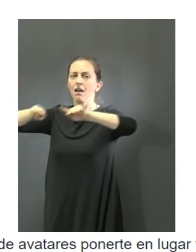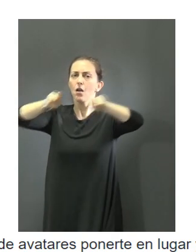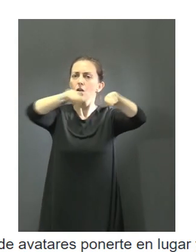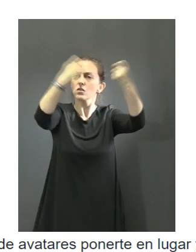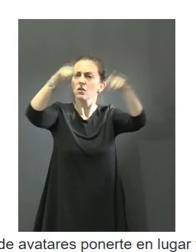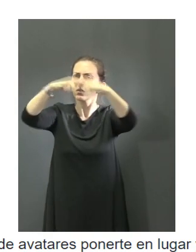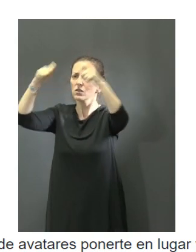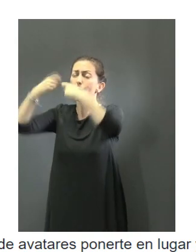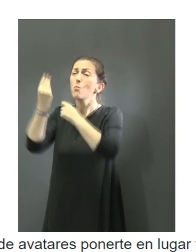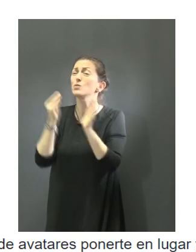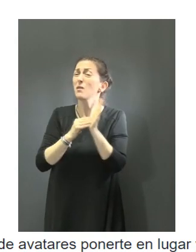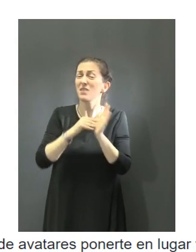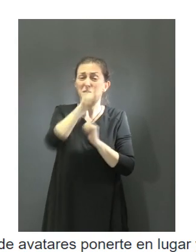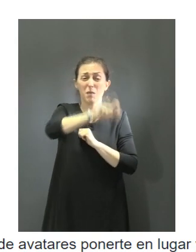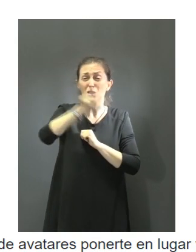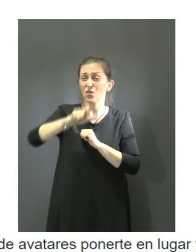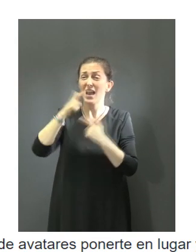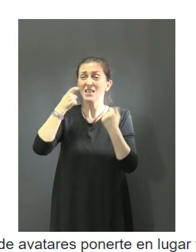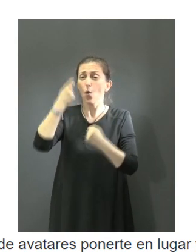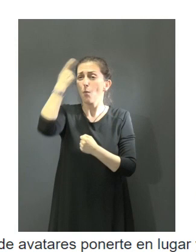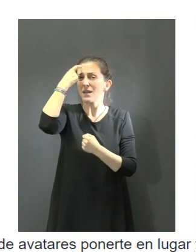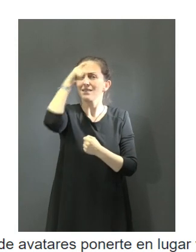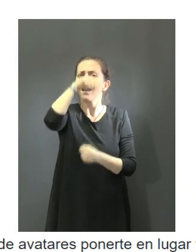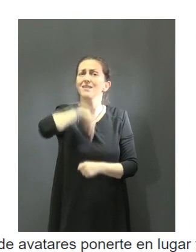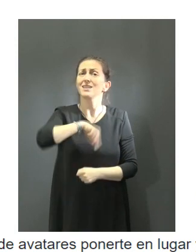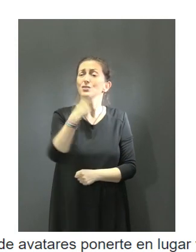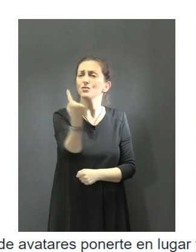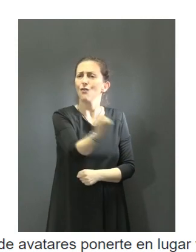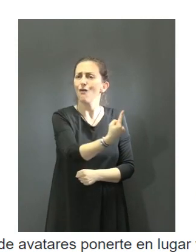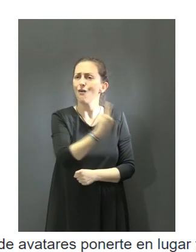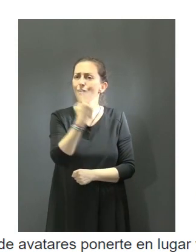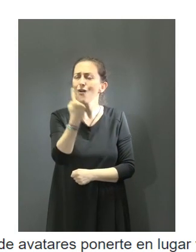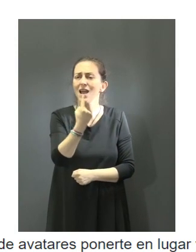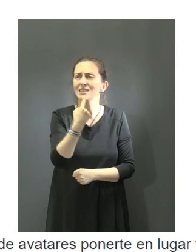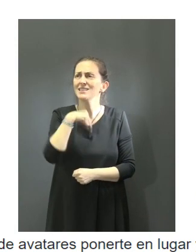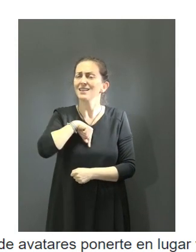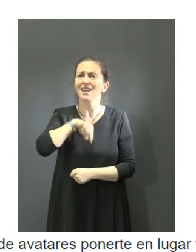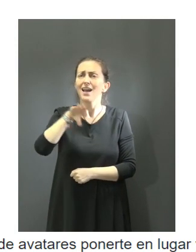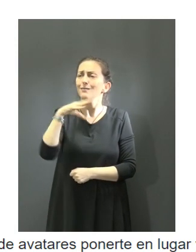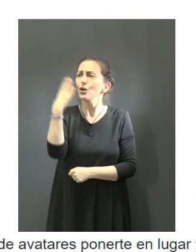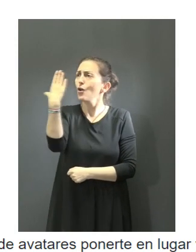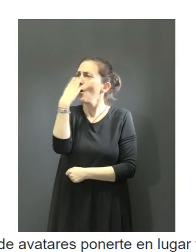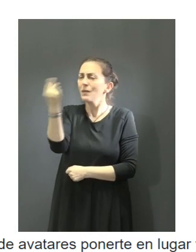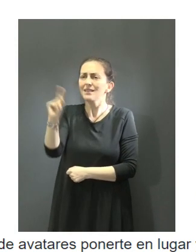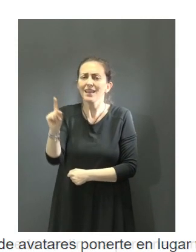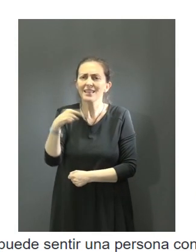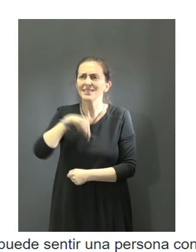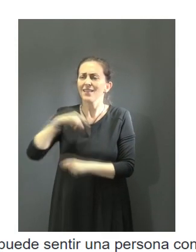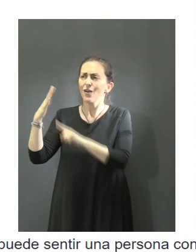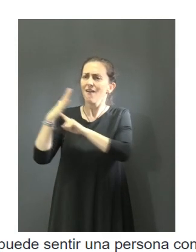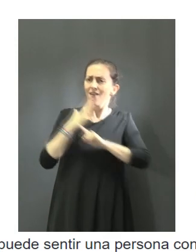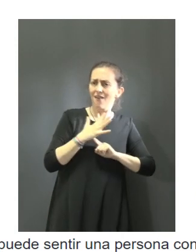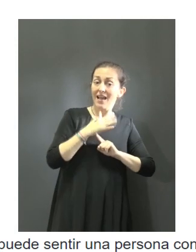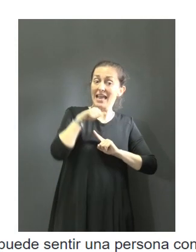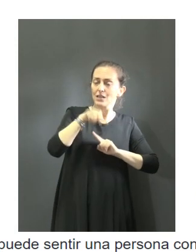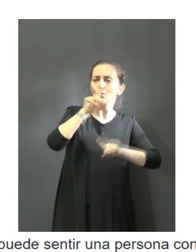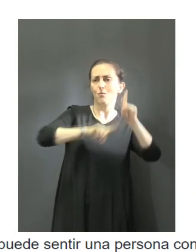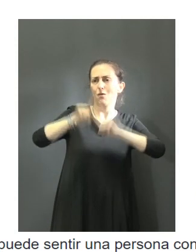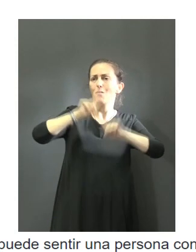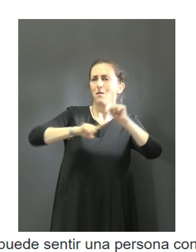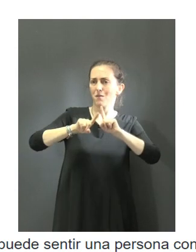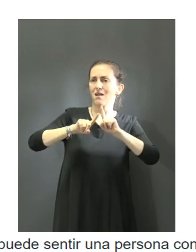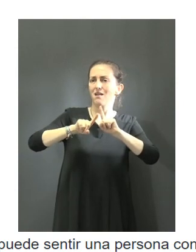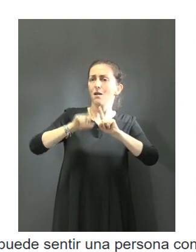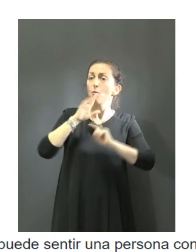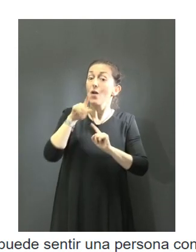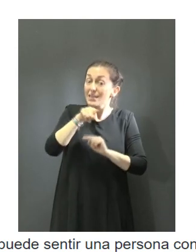cuántas personas con problemas de salud mental se sienten solas, se sienten incomprendidas, se sienten rechazadas. Ahí hay un gran problema con